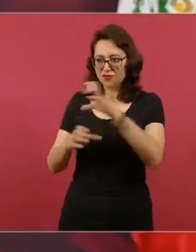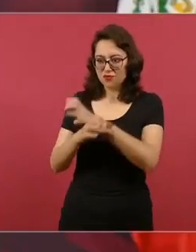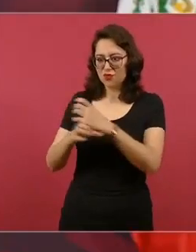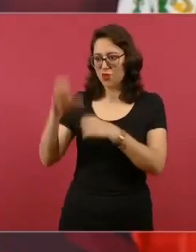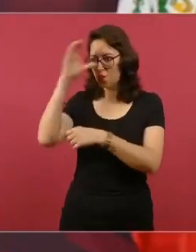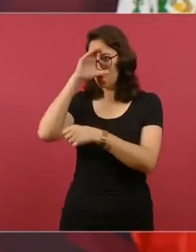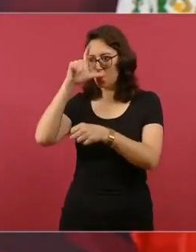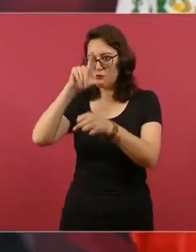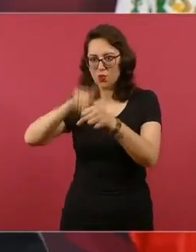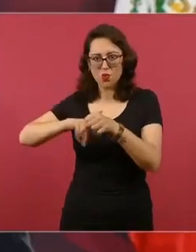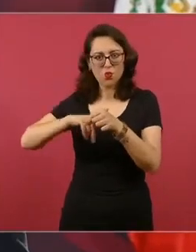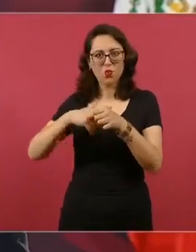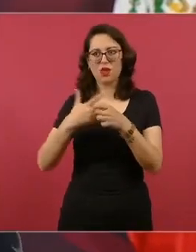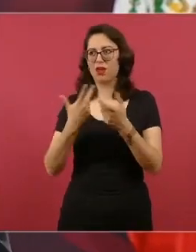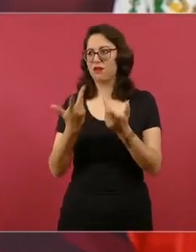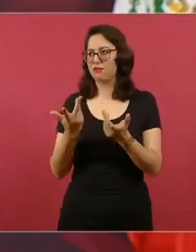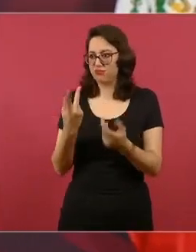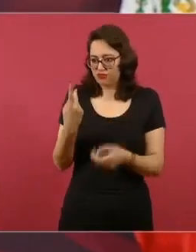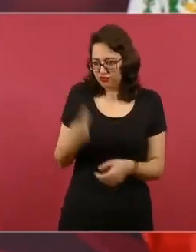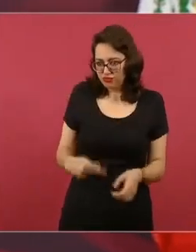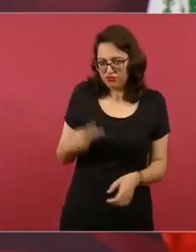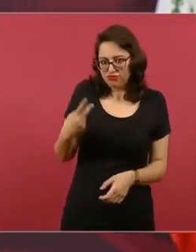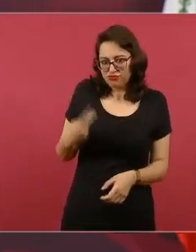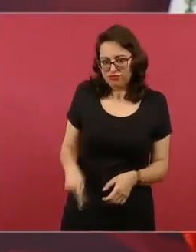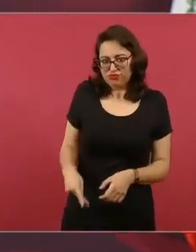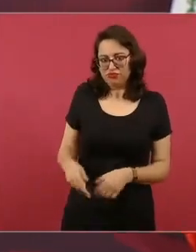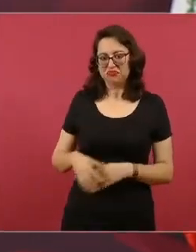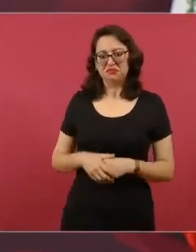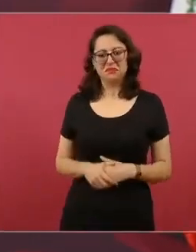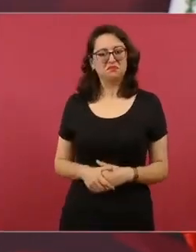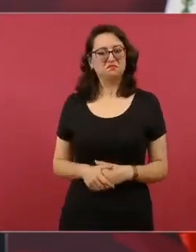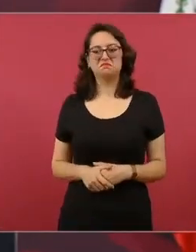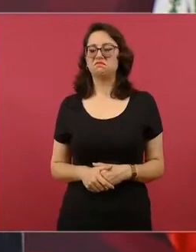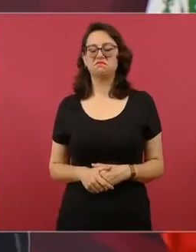Entonces se intentó ahora con